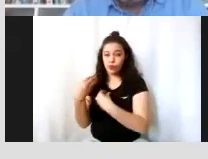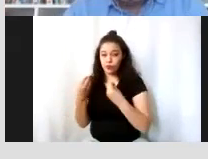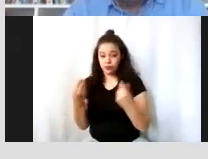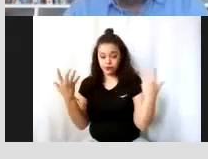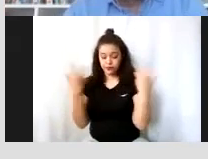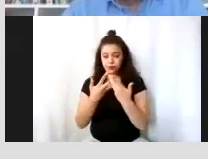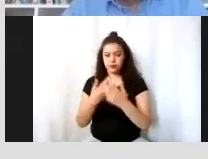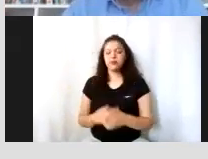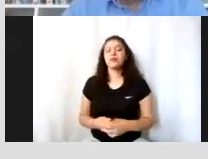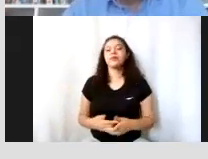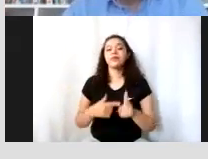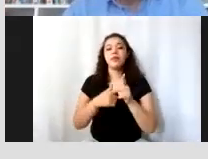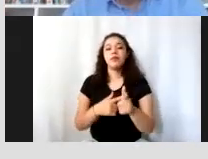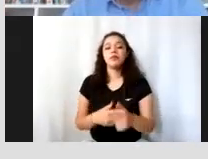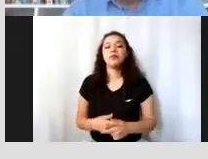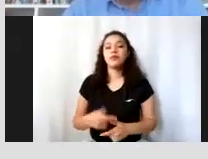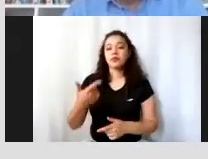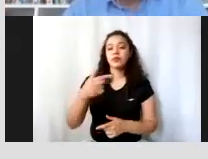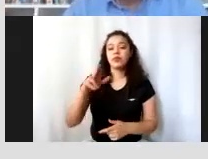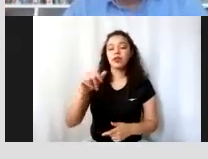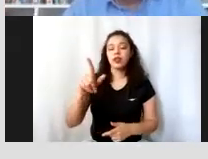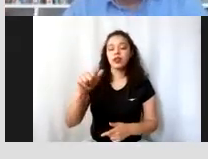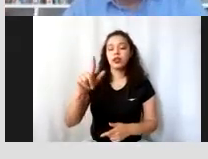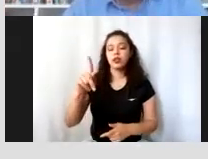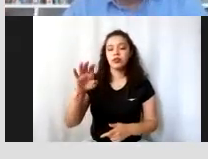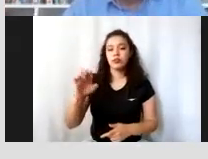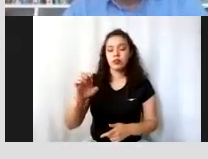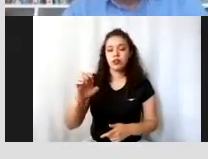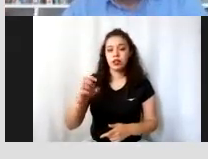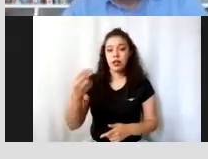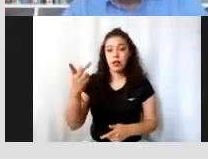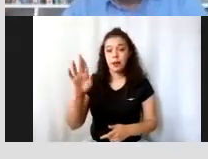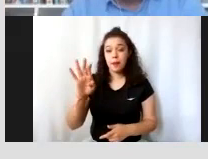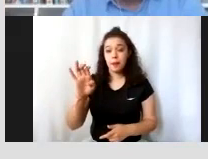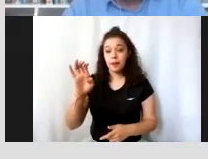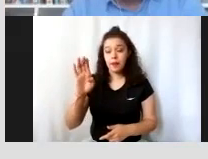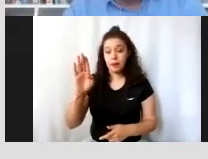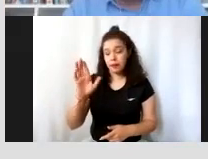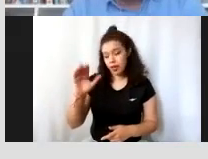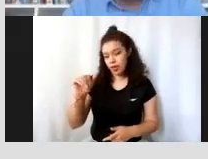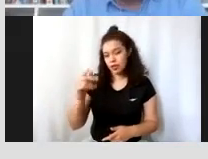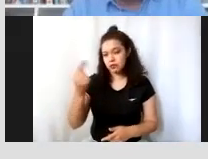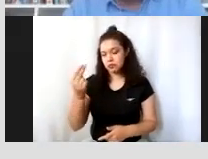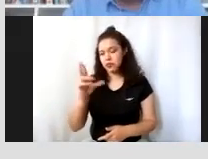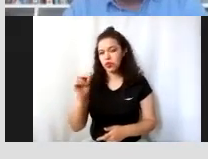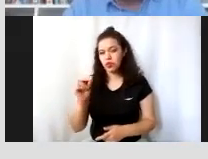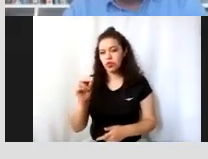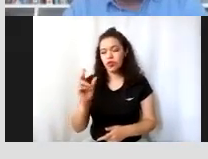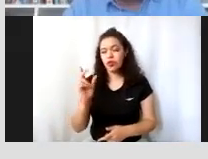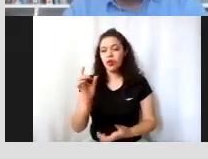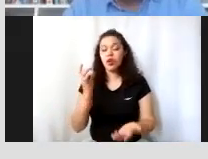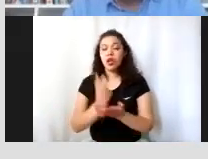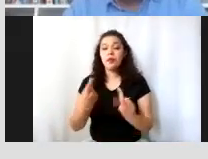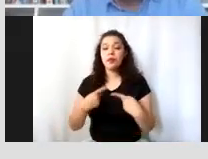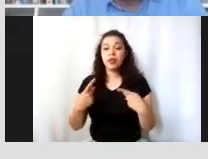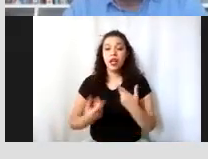Déjenme continuar. Guadalupe, que no necesita la beca, es una zona cara. En todo caso, solo que sea una persona que trabaja allí de planta